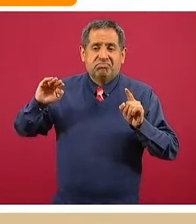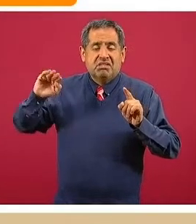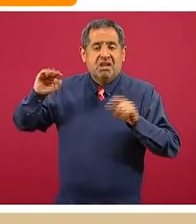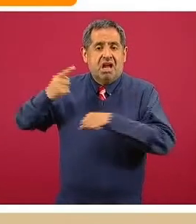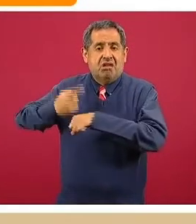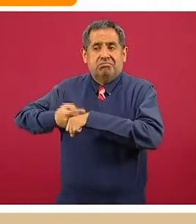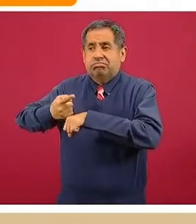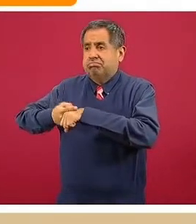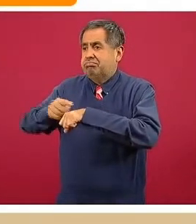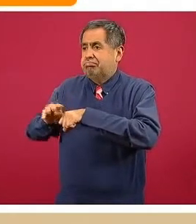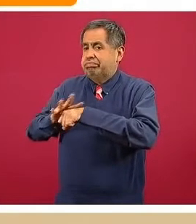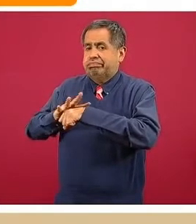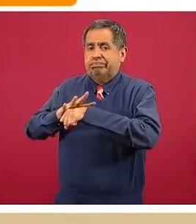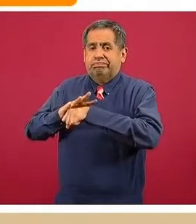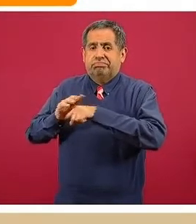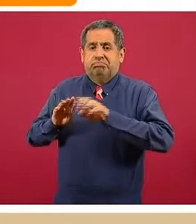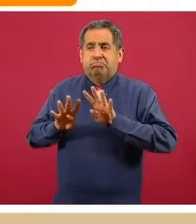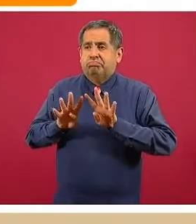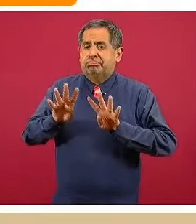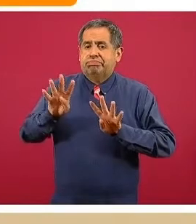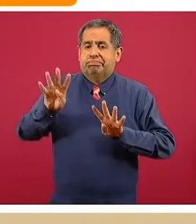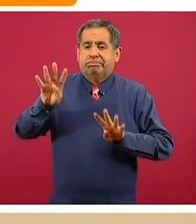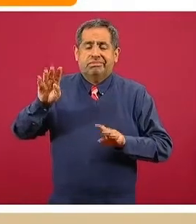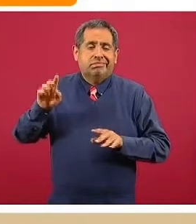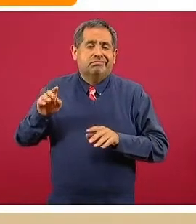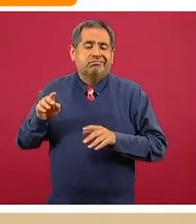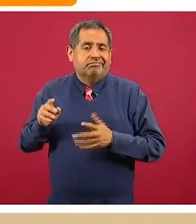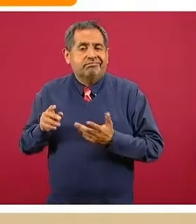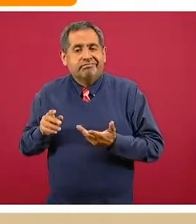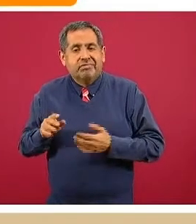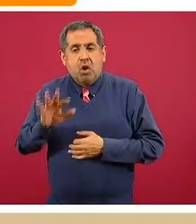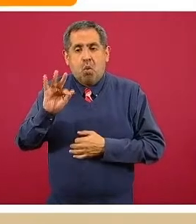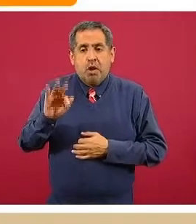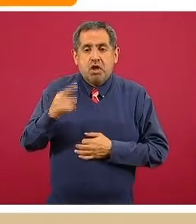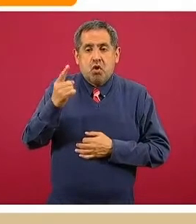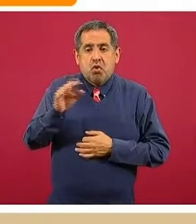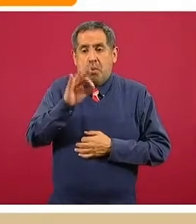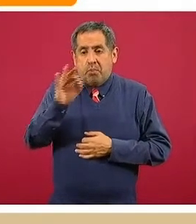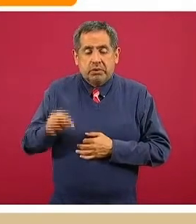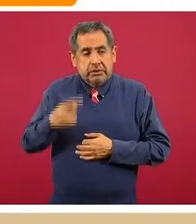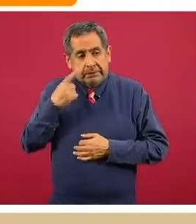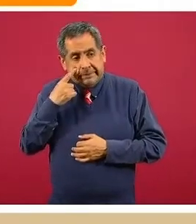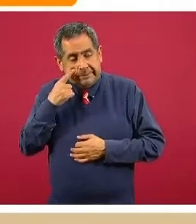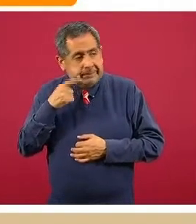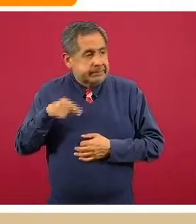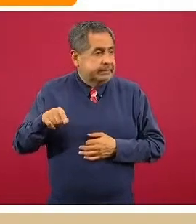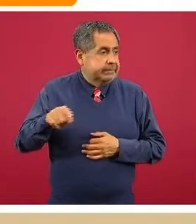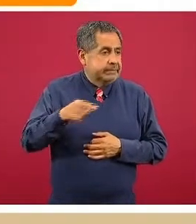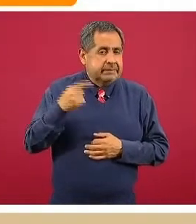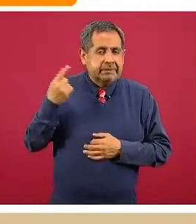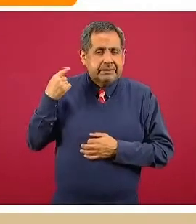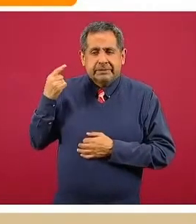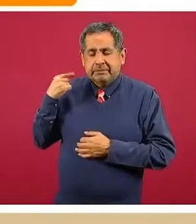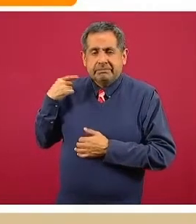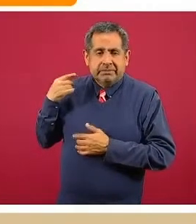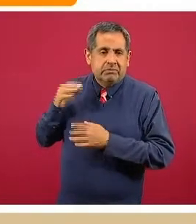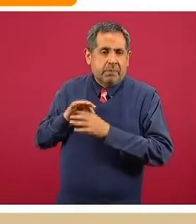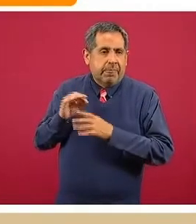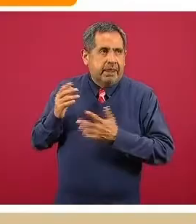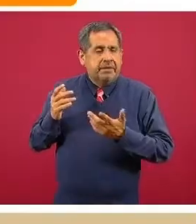allá de la altura total de las barras, y sigue en 41%, que es el que hemos tenido pues prácticamente ya en los